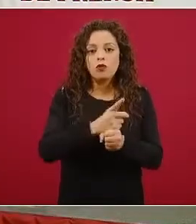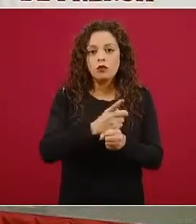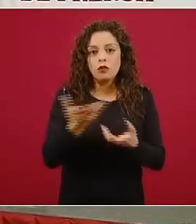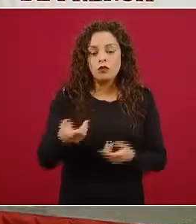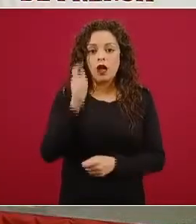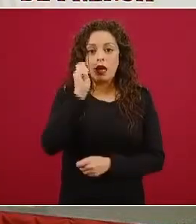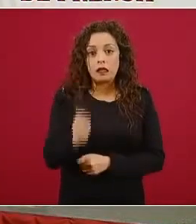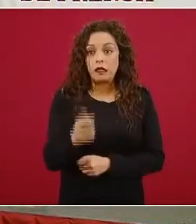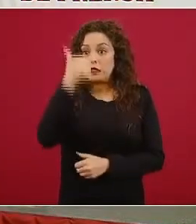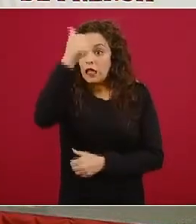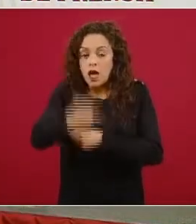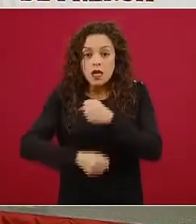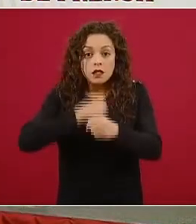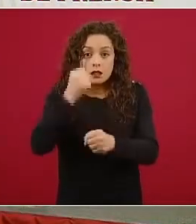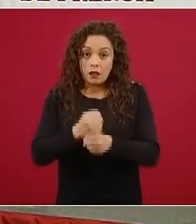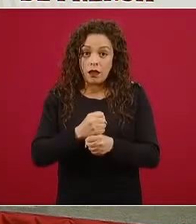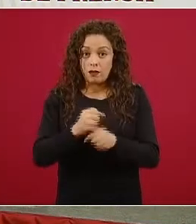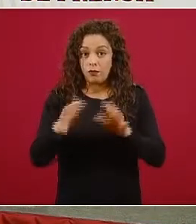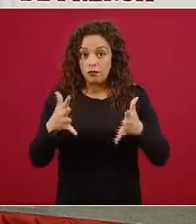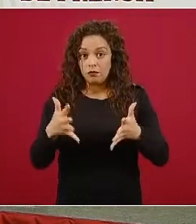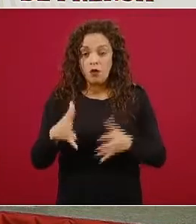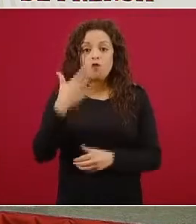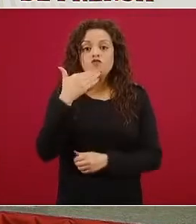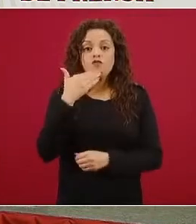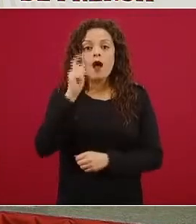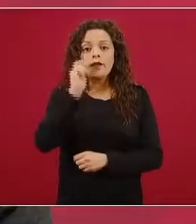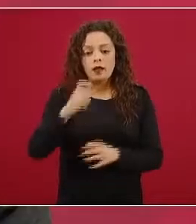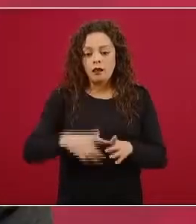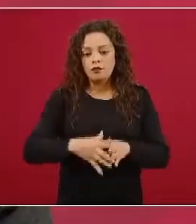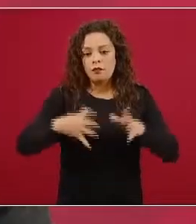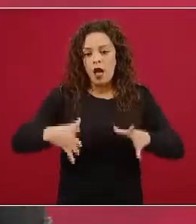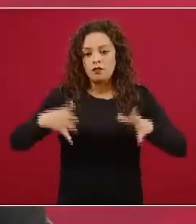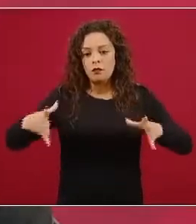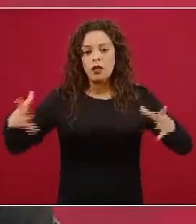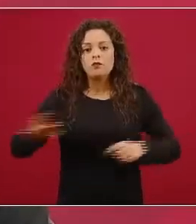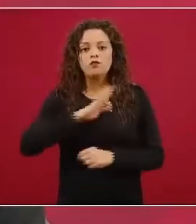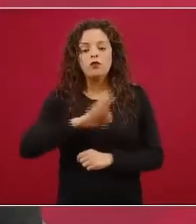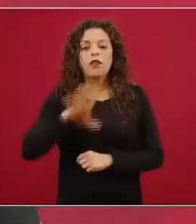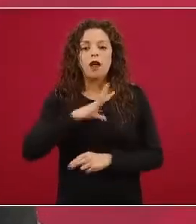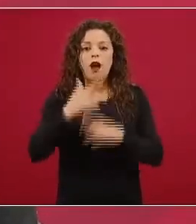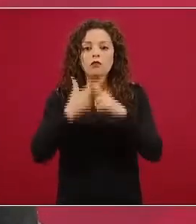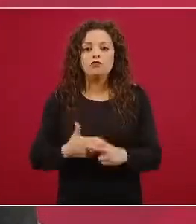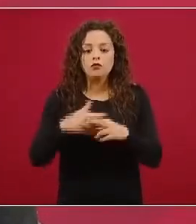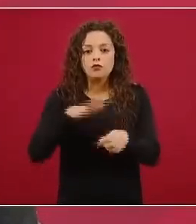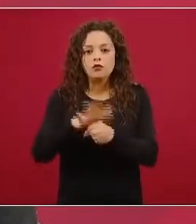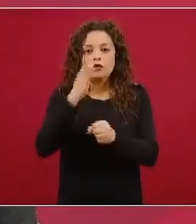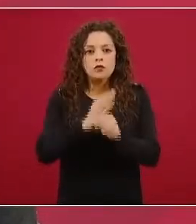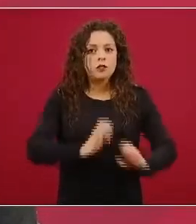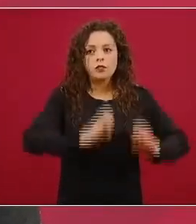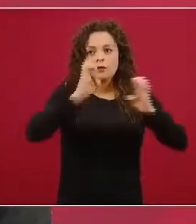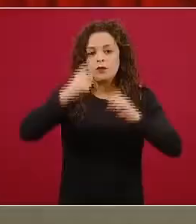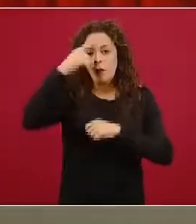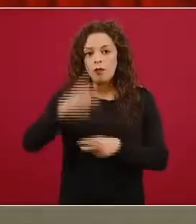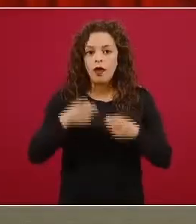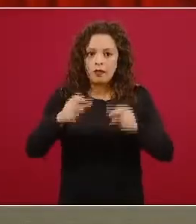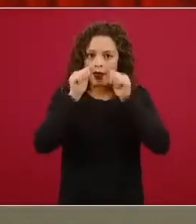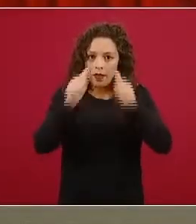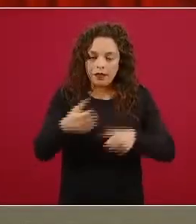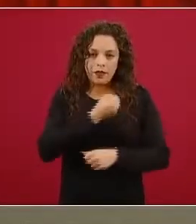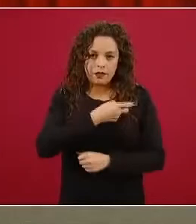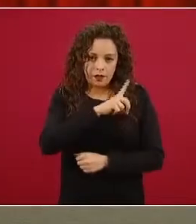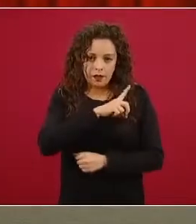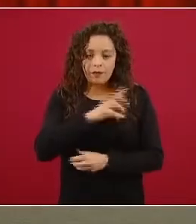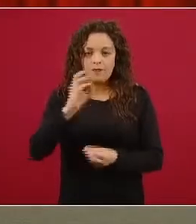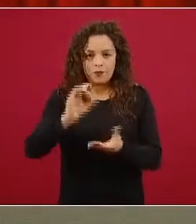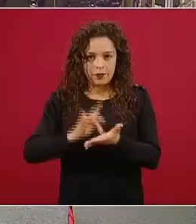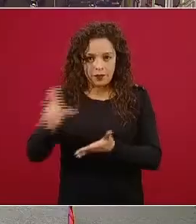durante todo un sexenio, de tener una expansión de infraestructura para la atención de la salud. Gracias. Rivelino